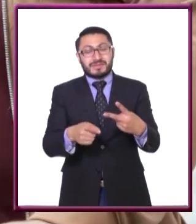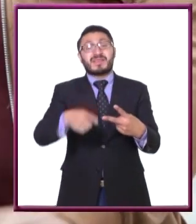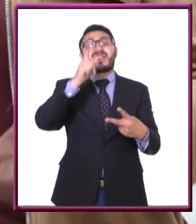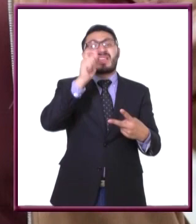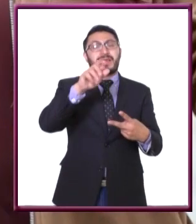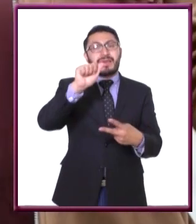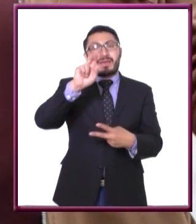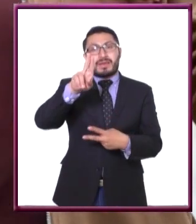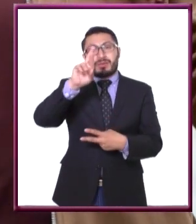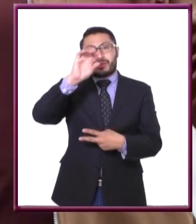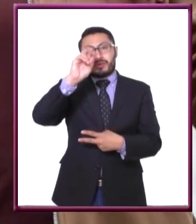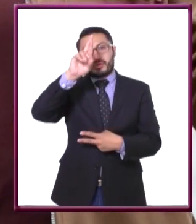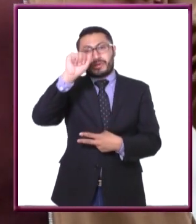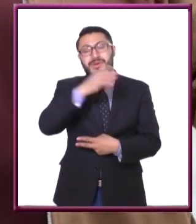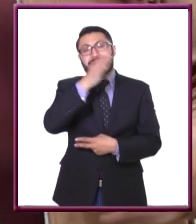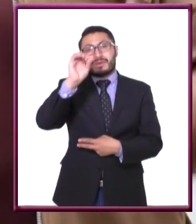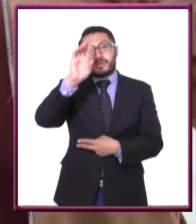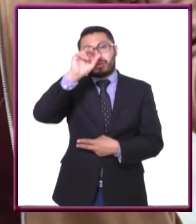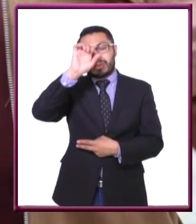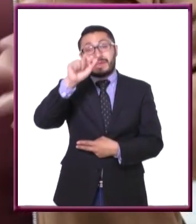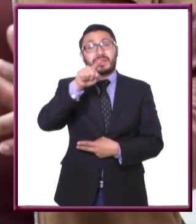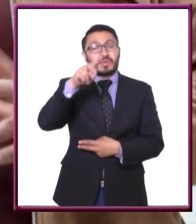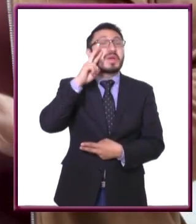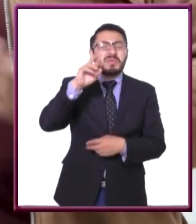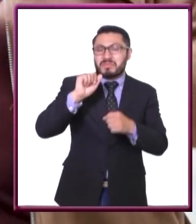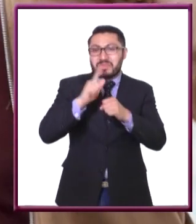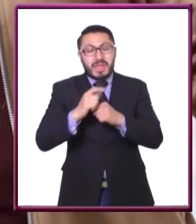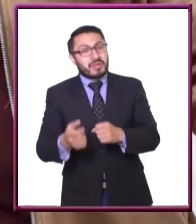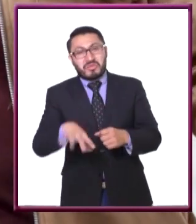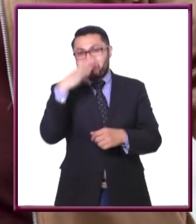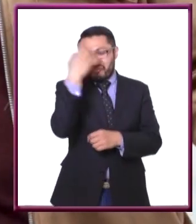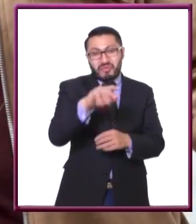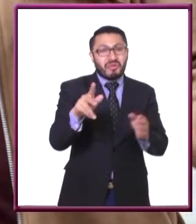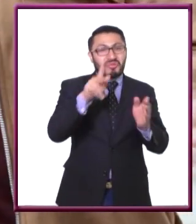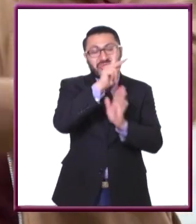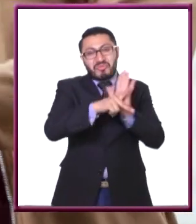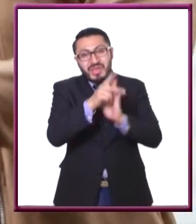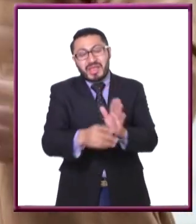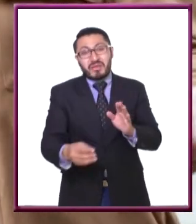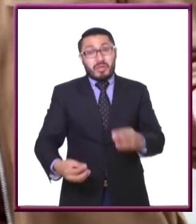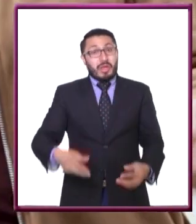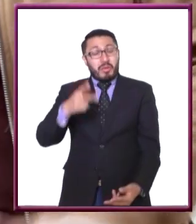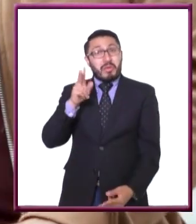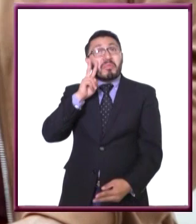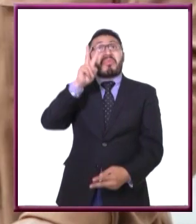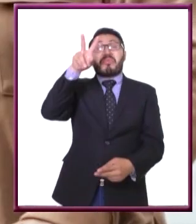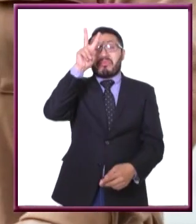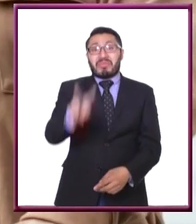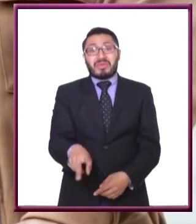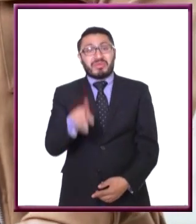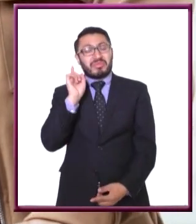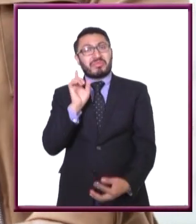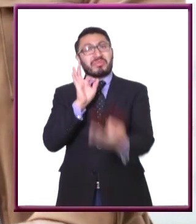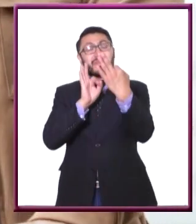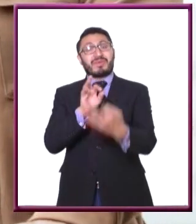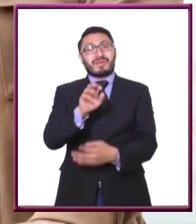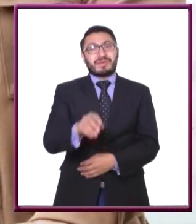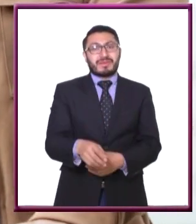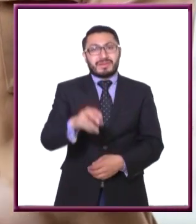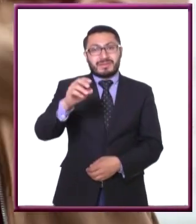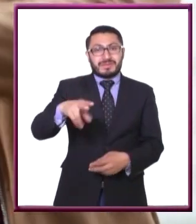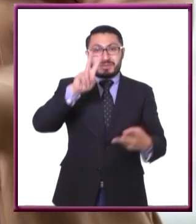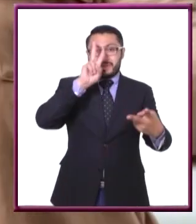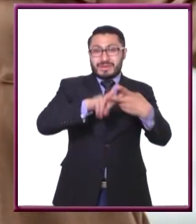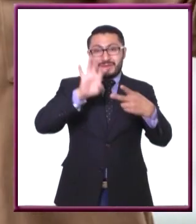preguntas. ¿Qué es una aurora boreal? ¿Has visto alguna en alguna fotografía, película o en vivo? No olviden etiquetarnos